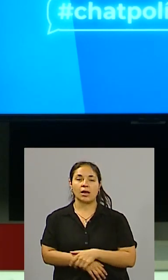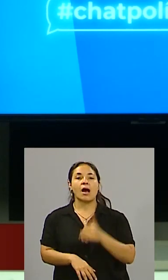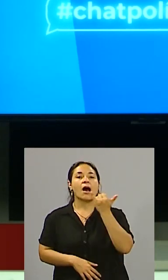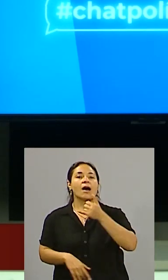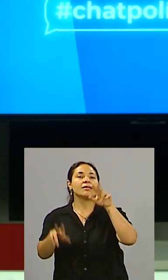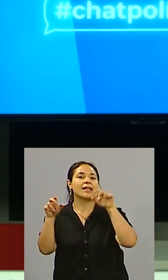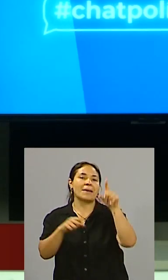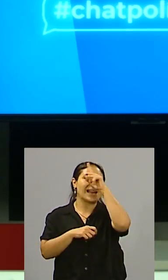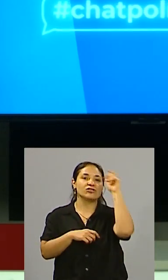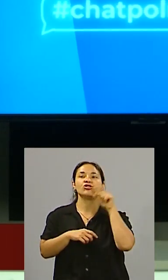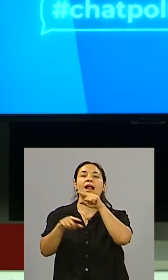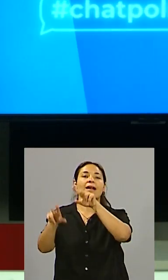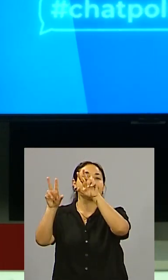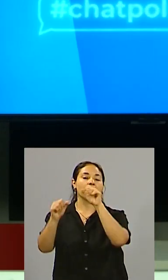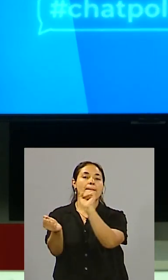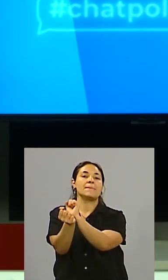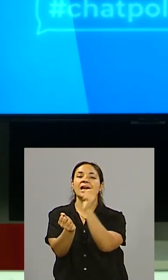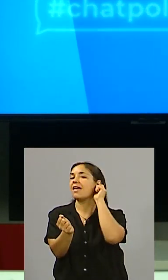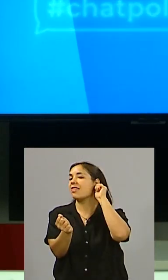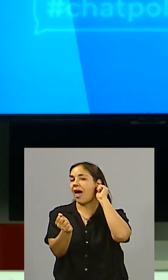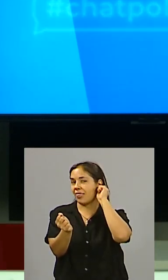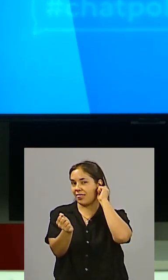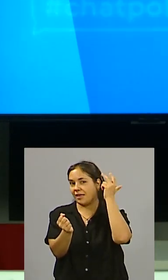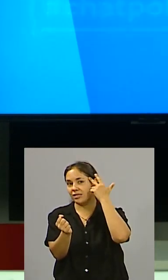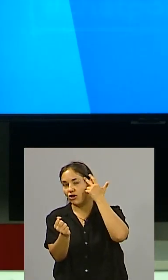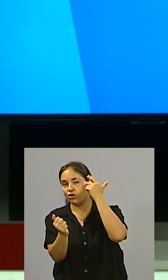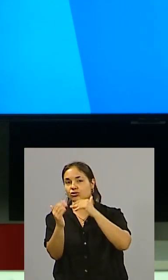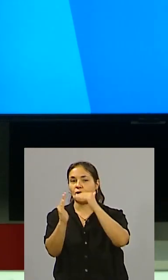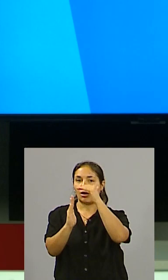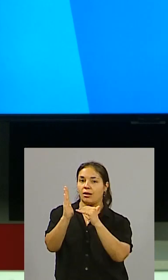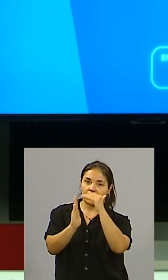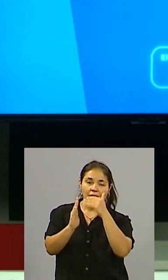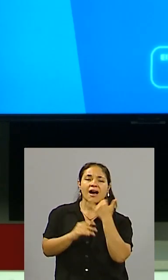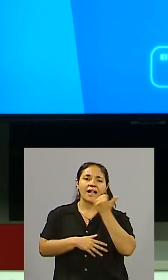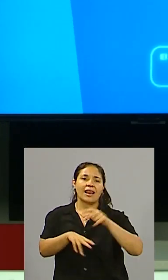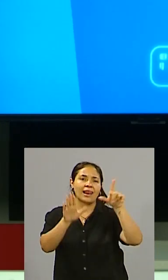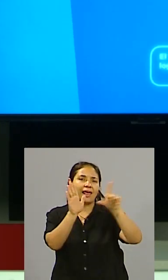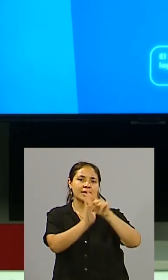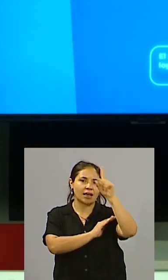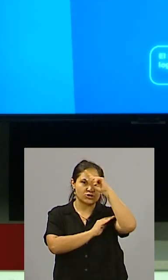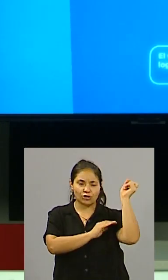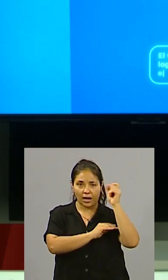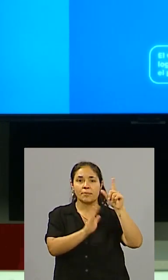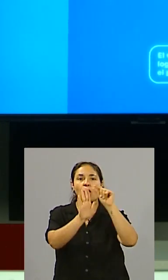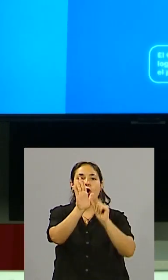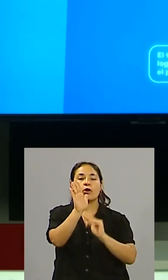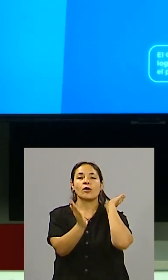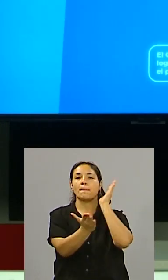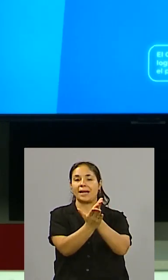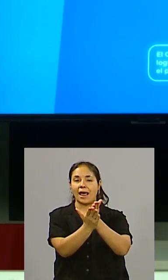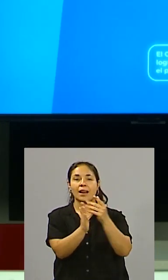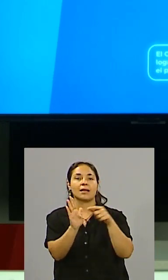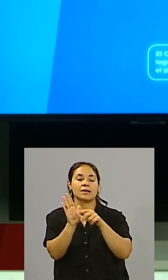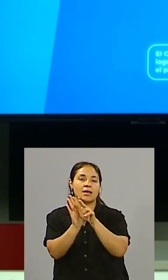edad, como vos decías, sí, porque es un tema que está regulado en la ley nacional, ¿no? La ley nacional complementaria al Código Penal establece la